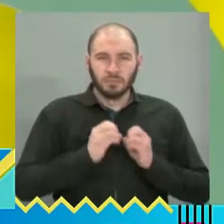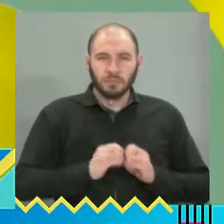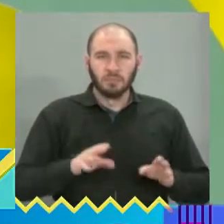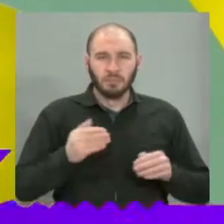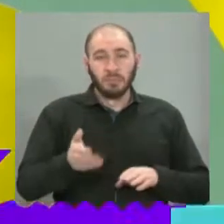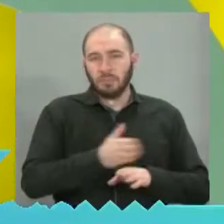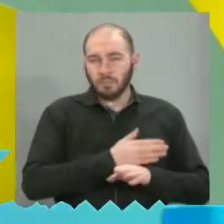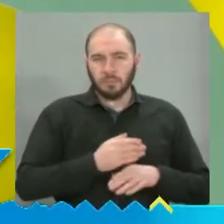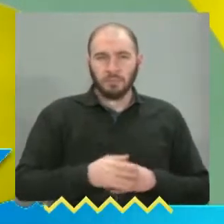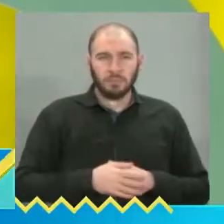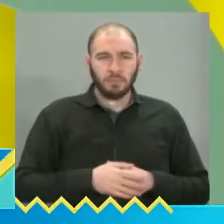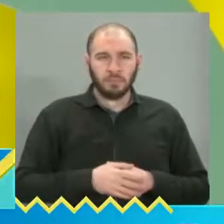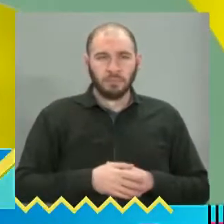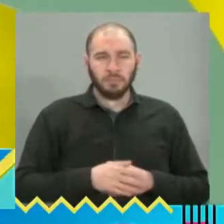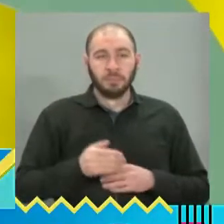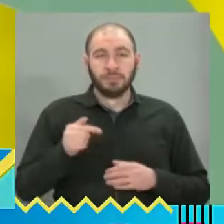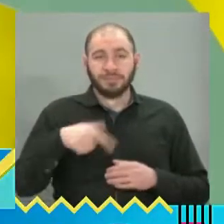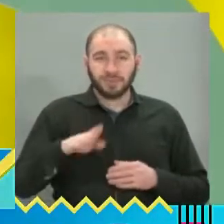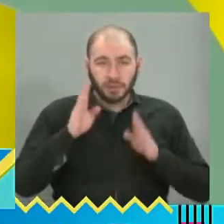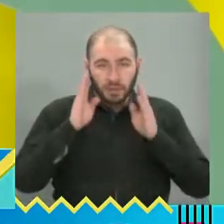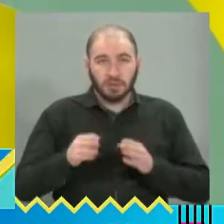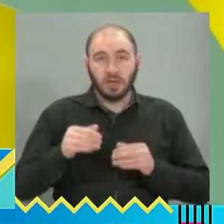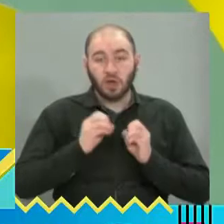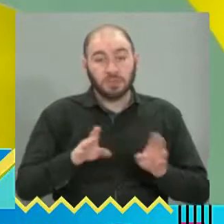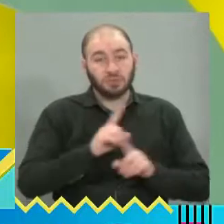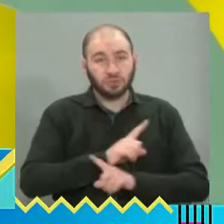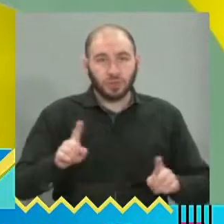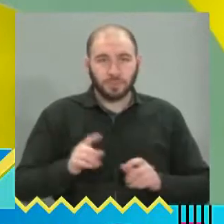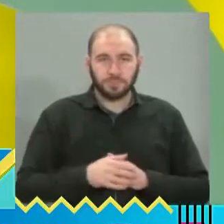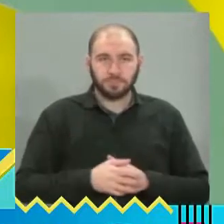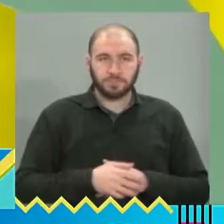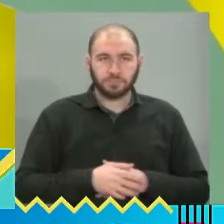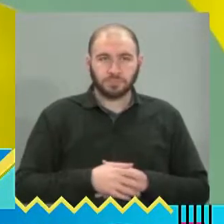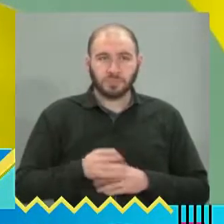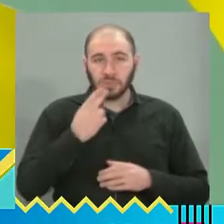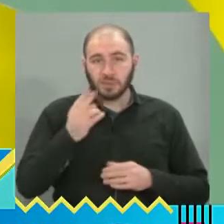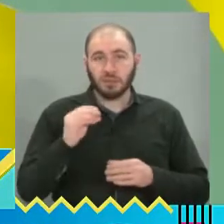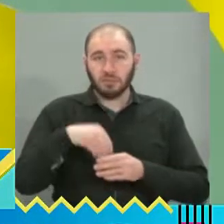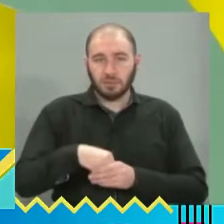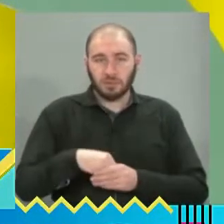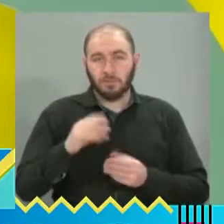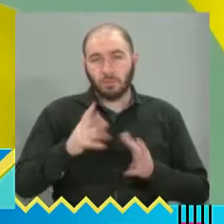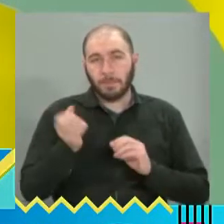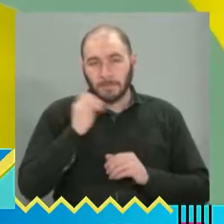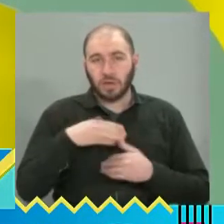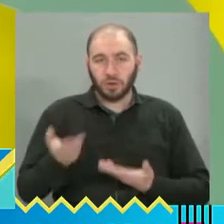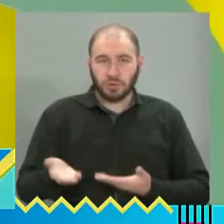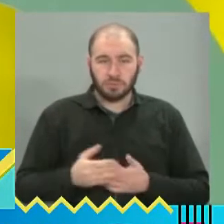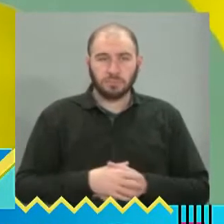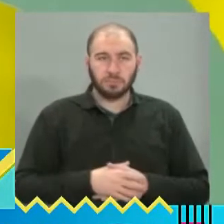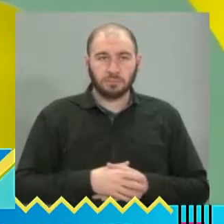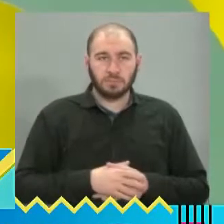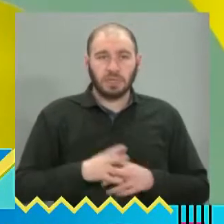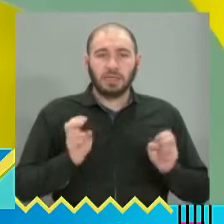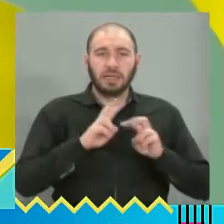más precoz y en realidad uno debería apuntar al no inicio en el tabaquismo, que sería lo ideal, ¿no?